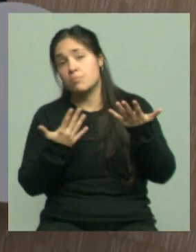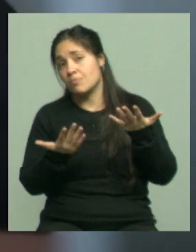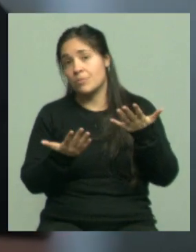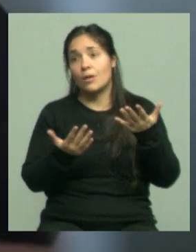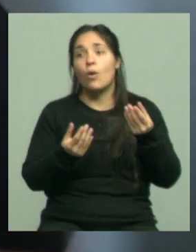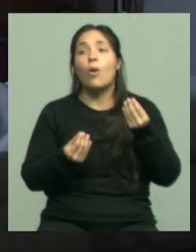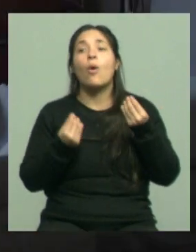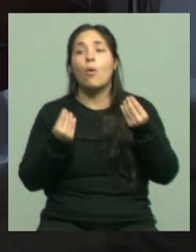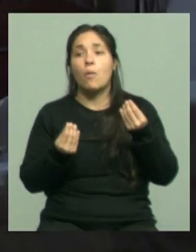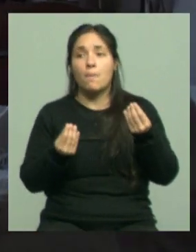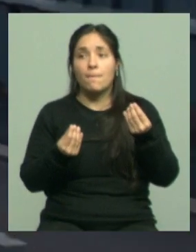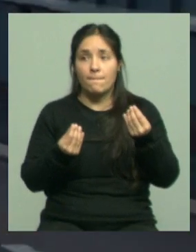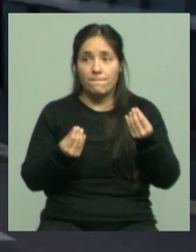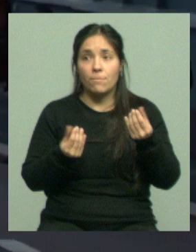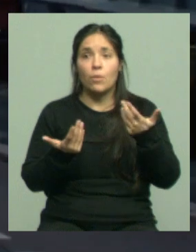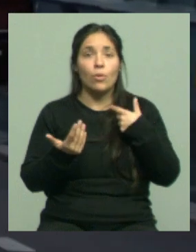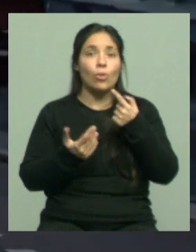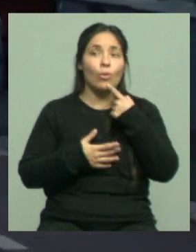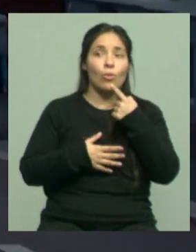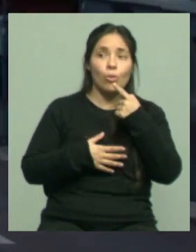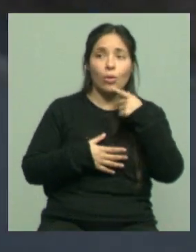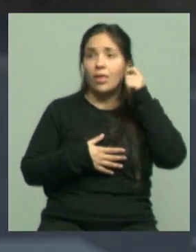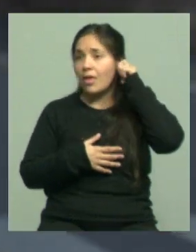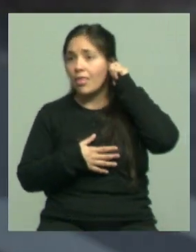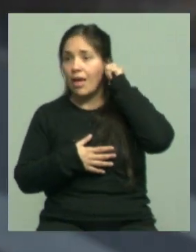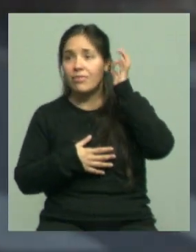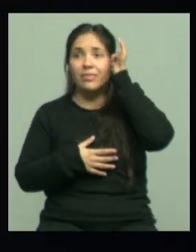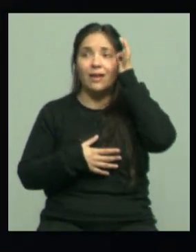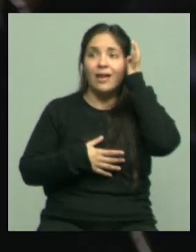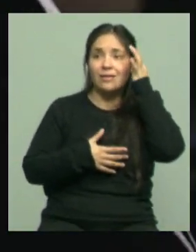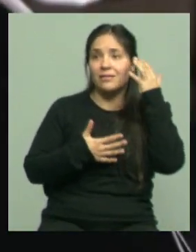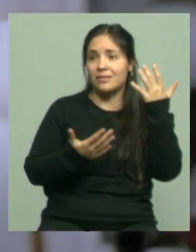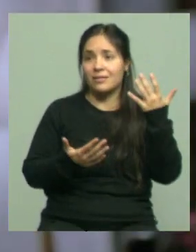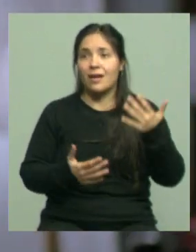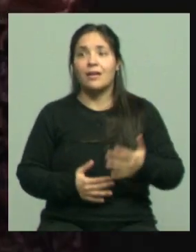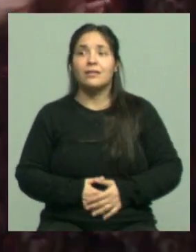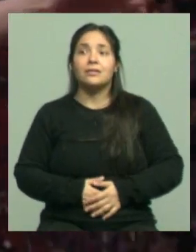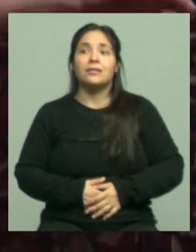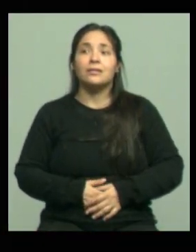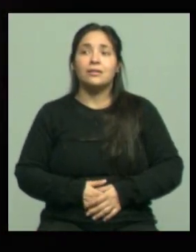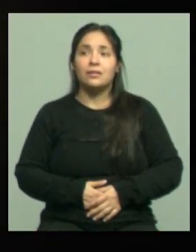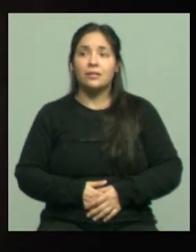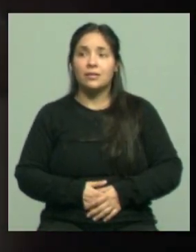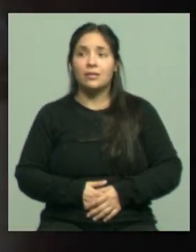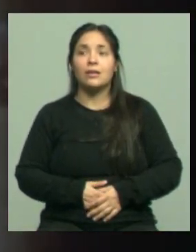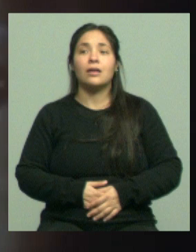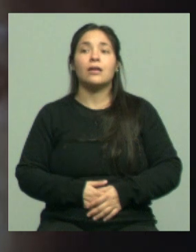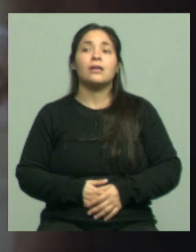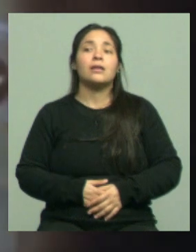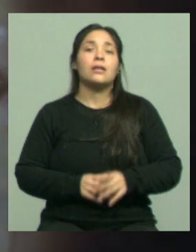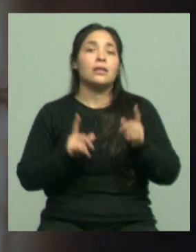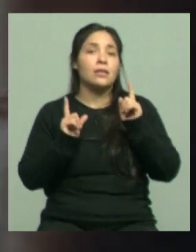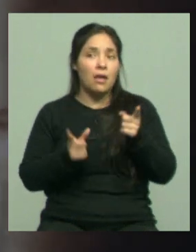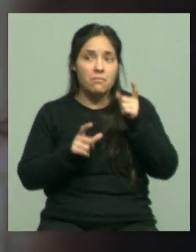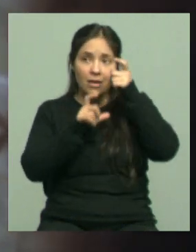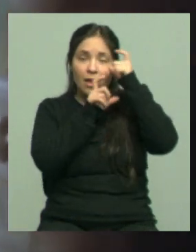navegar la incertidumbre de los años 30. Uh-huh. Y bueno, y también demuestra que esta experiencia, el no saber,